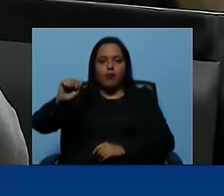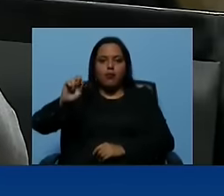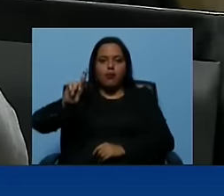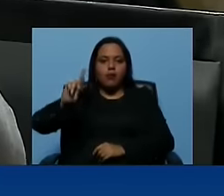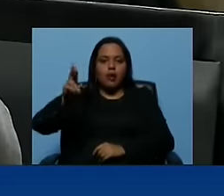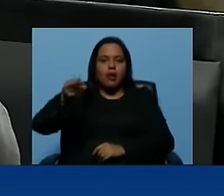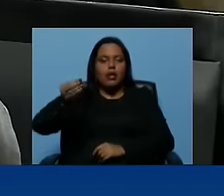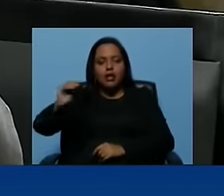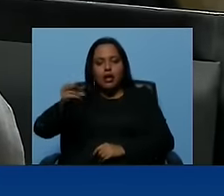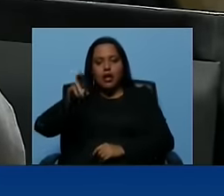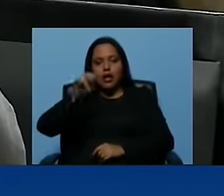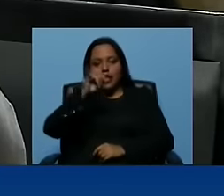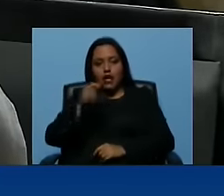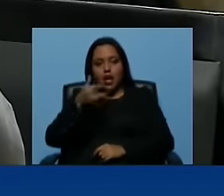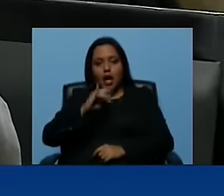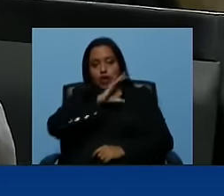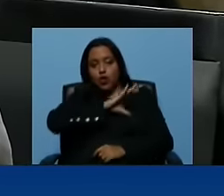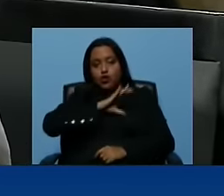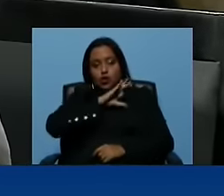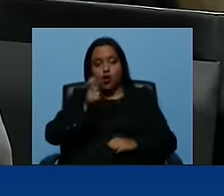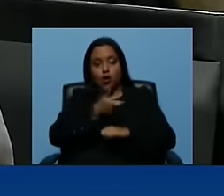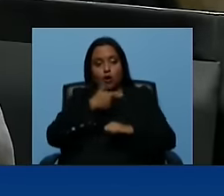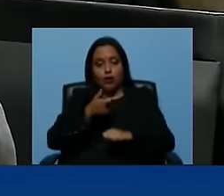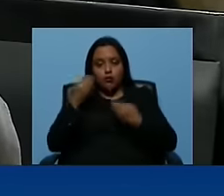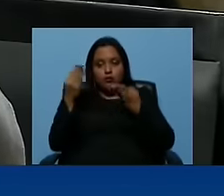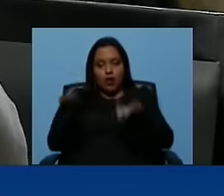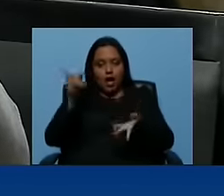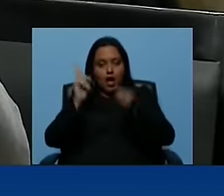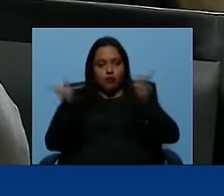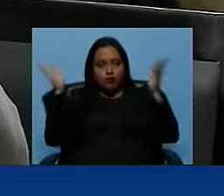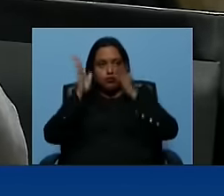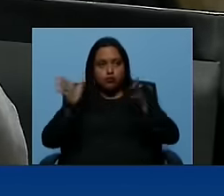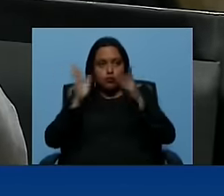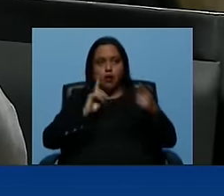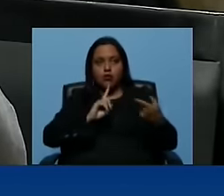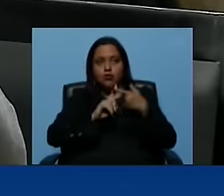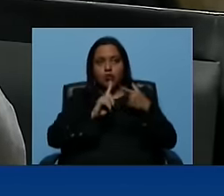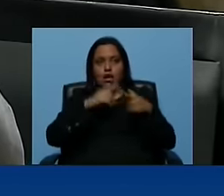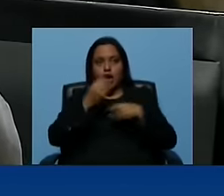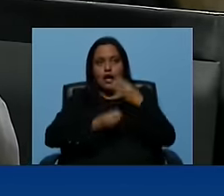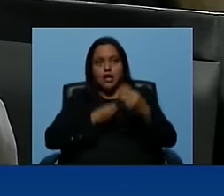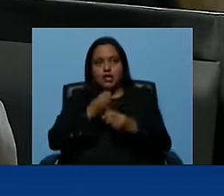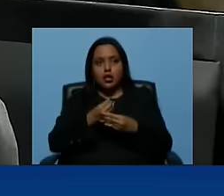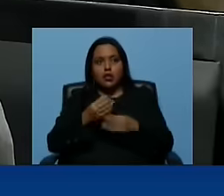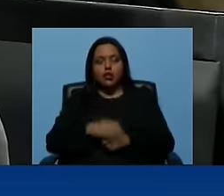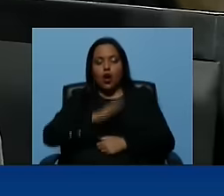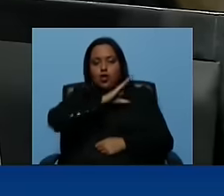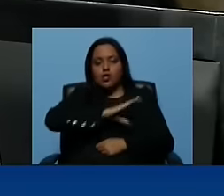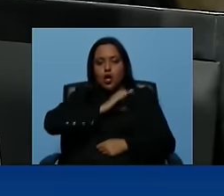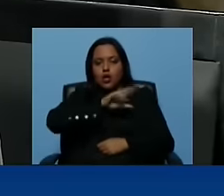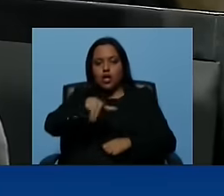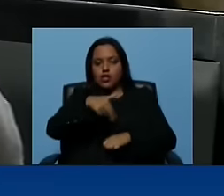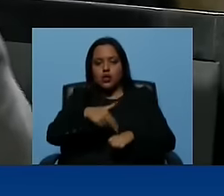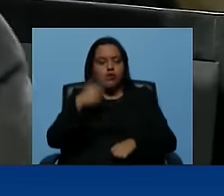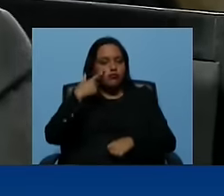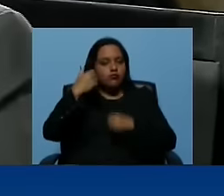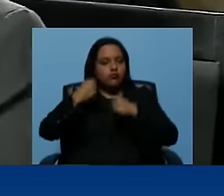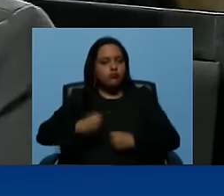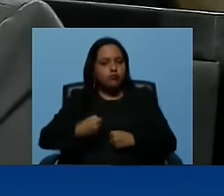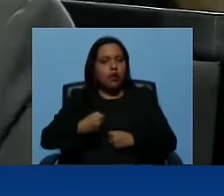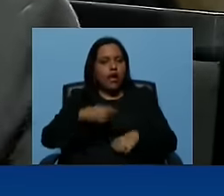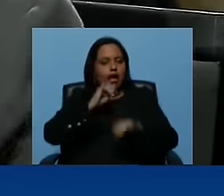Consejo de Estado y a usted una recomendación, la creación de un Consejo Nacional de Ciberseguridad